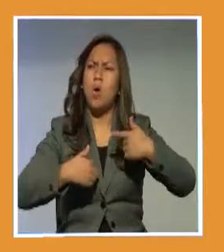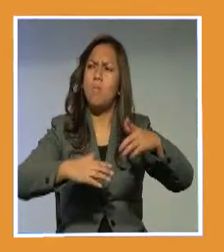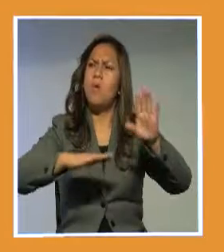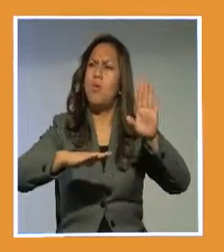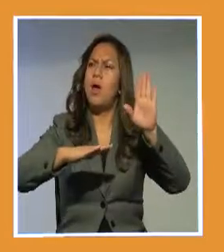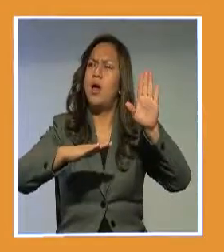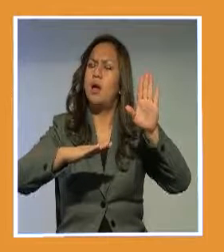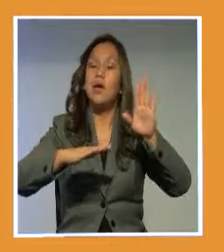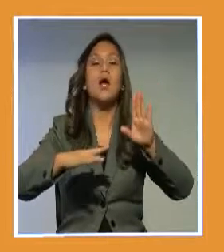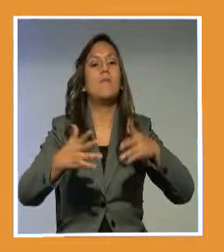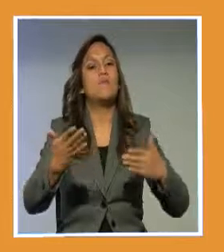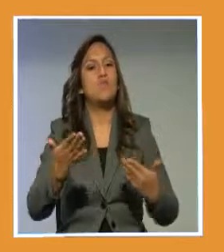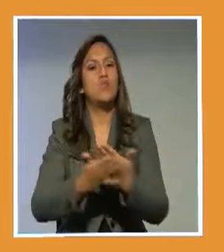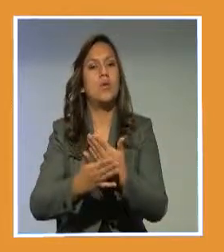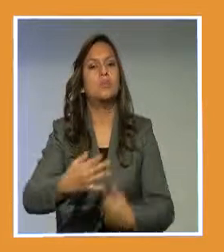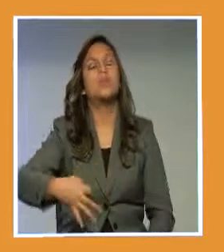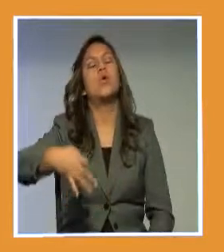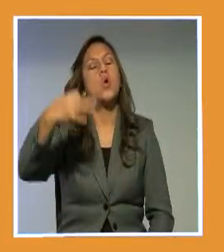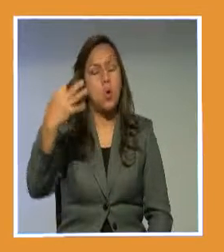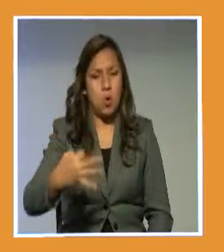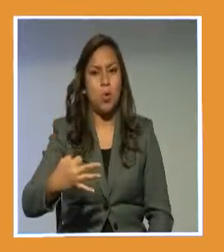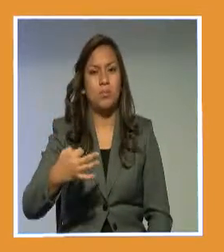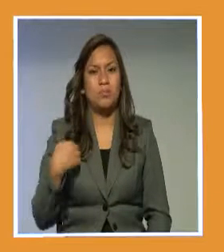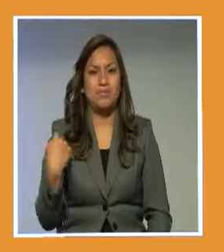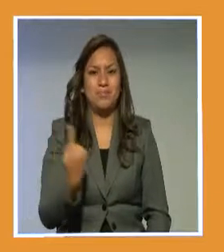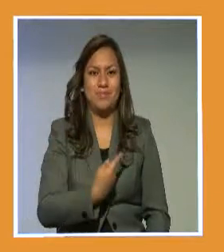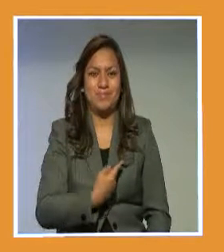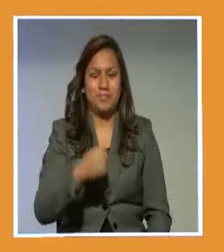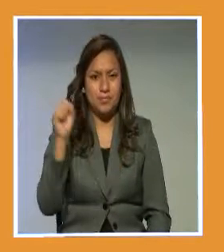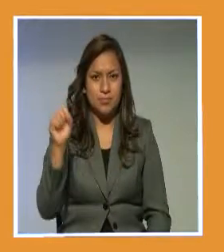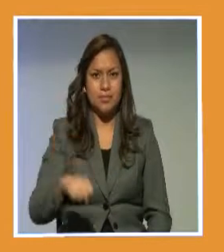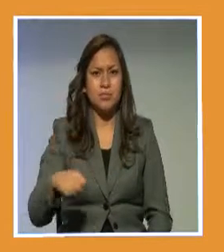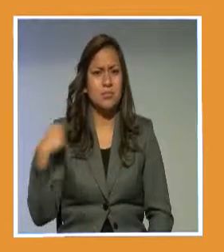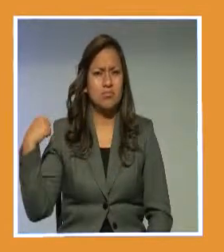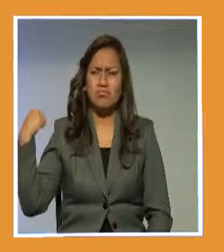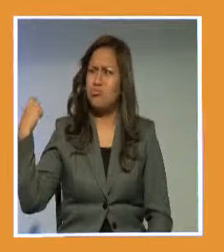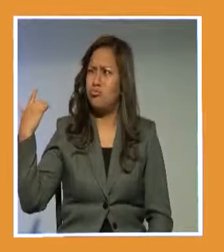parte de la nueva política que estamos promoviendo, de esa política que hemos venido